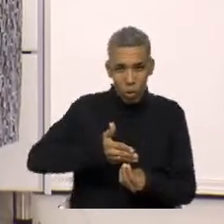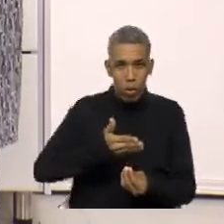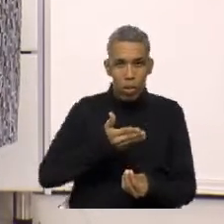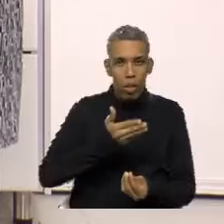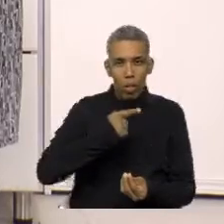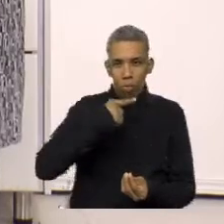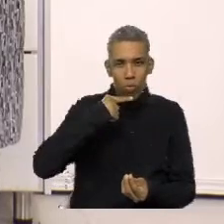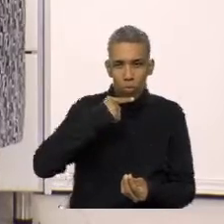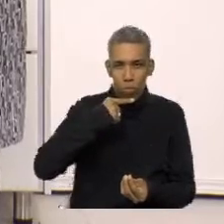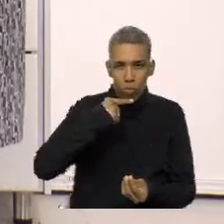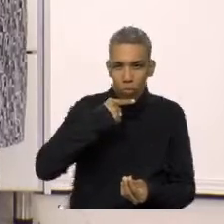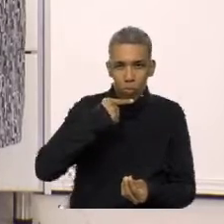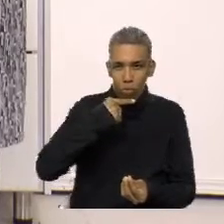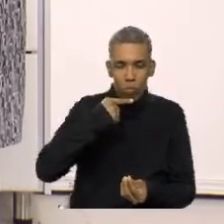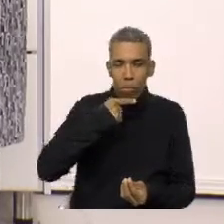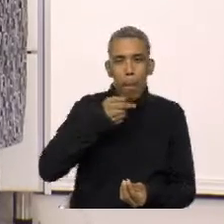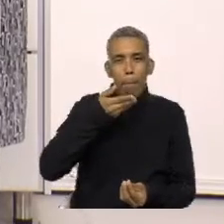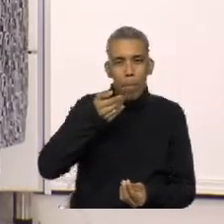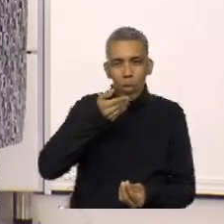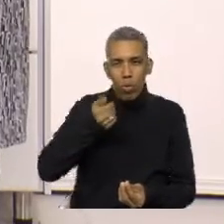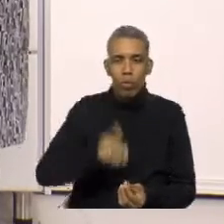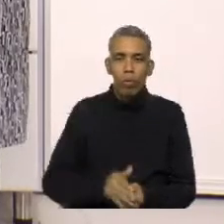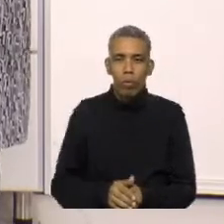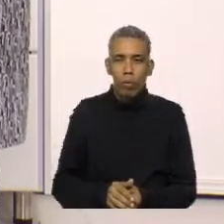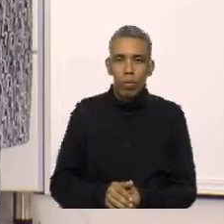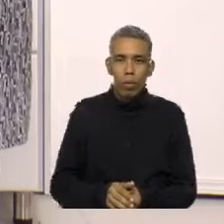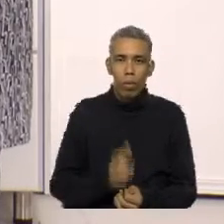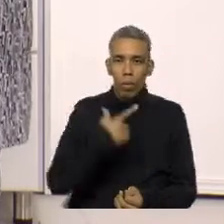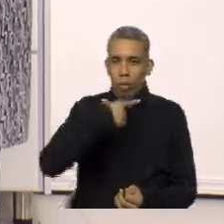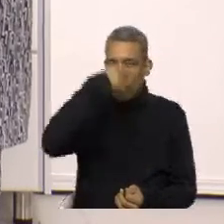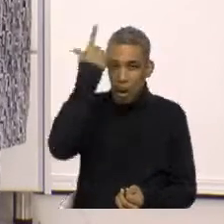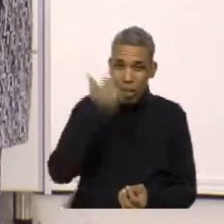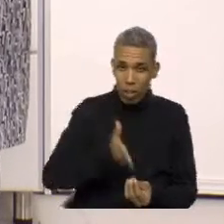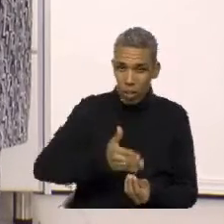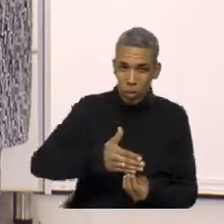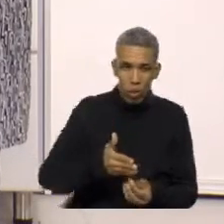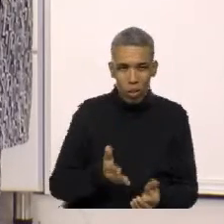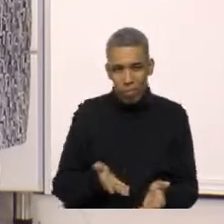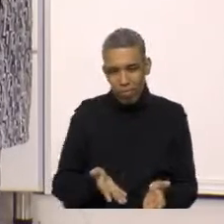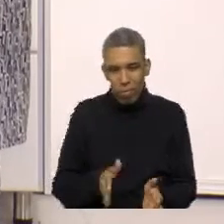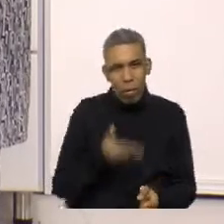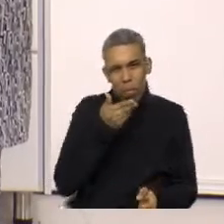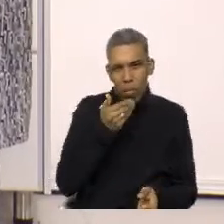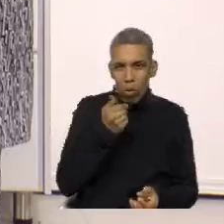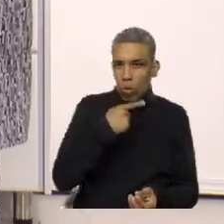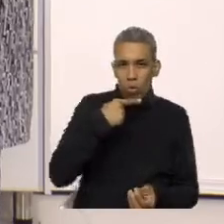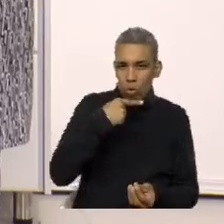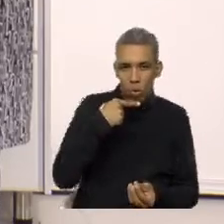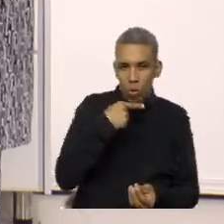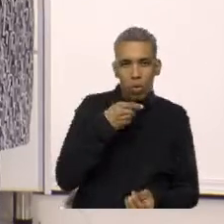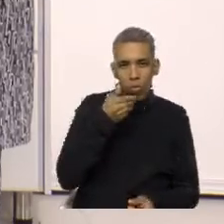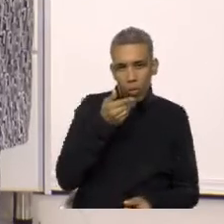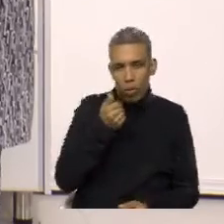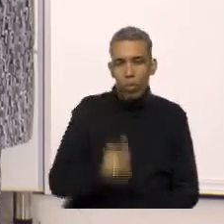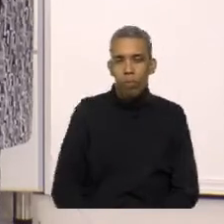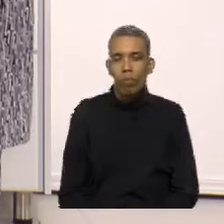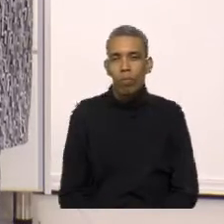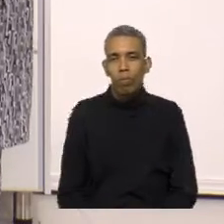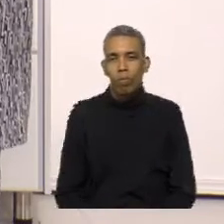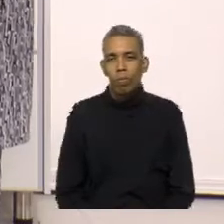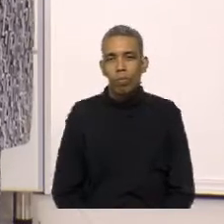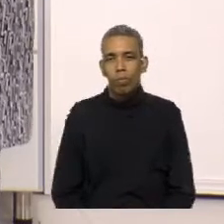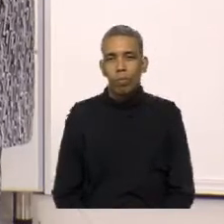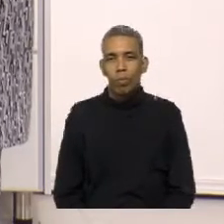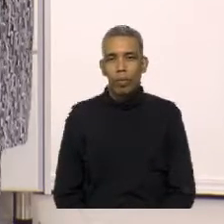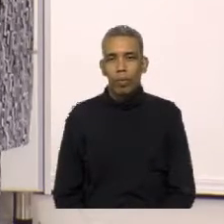como la consigue uno o la puede preguntar. La idea es cortar unas julianas que